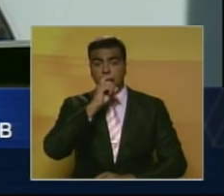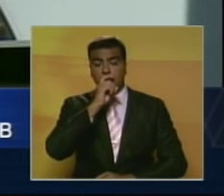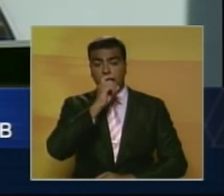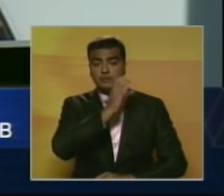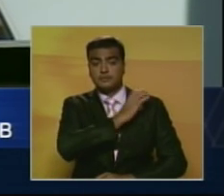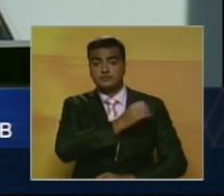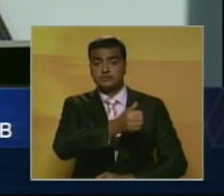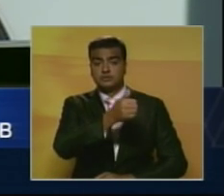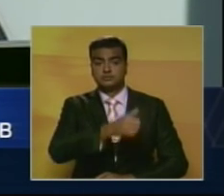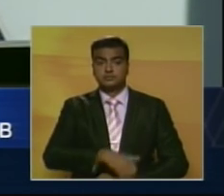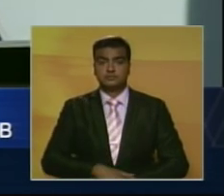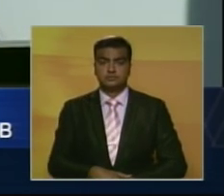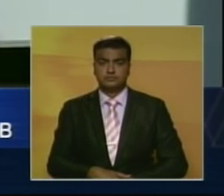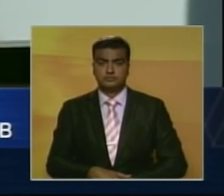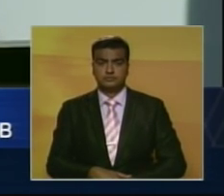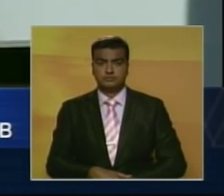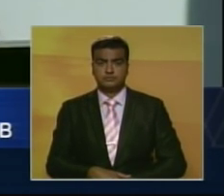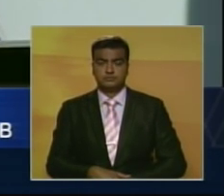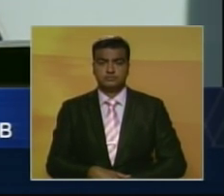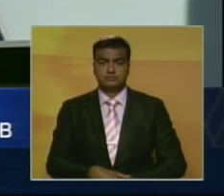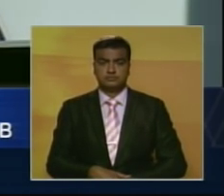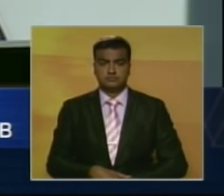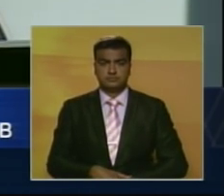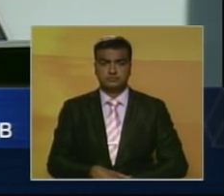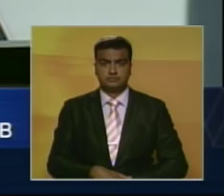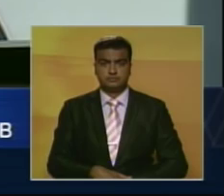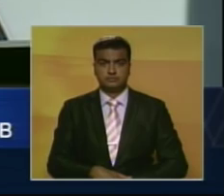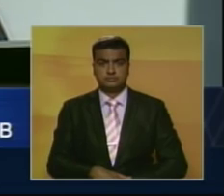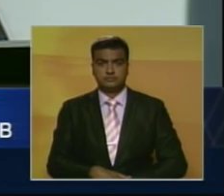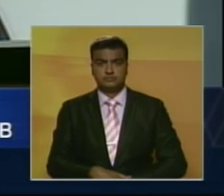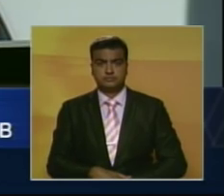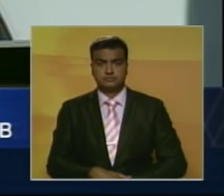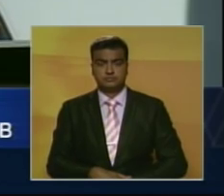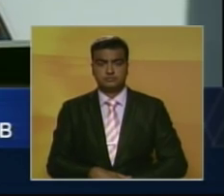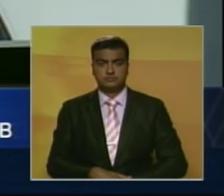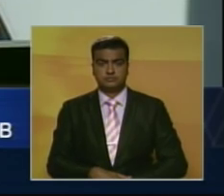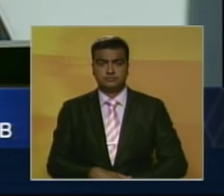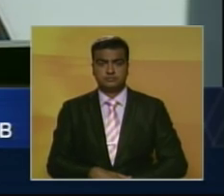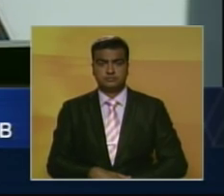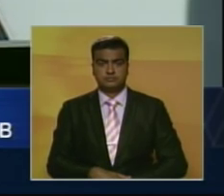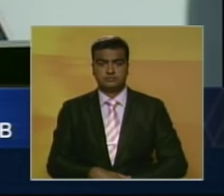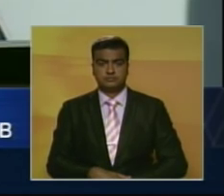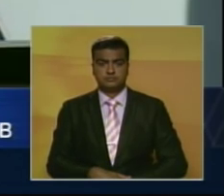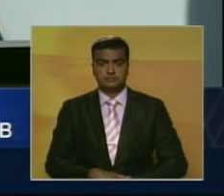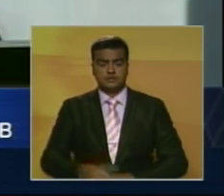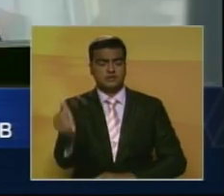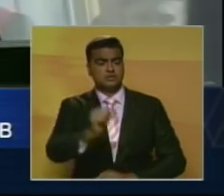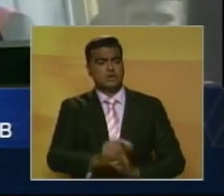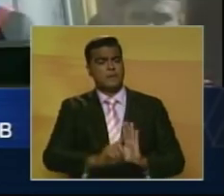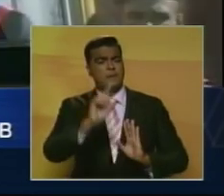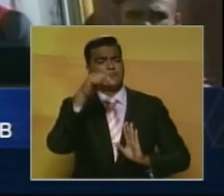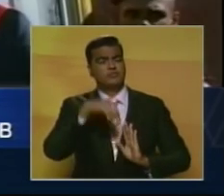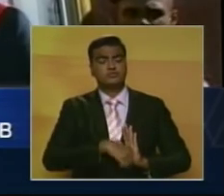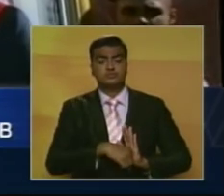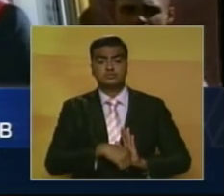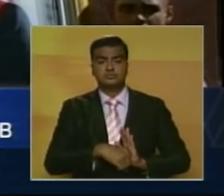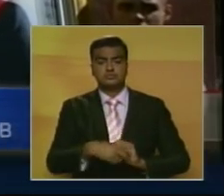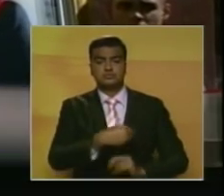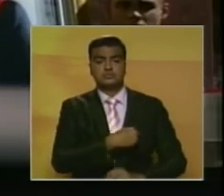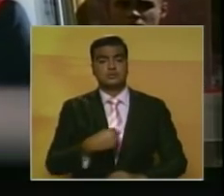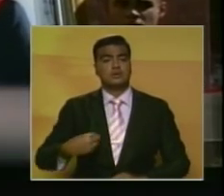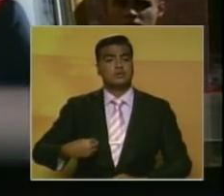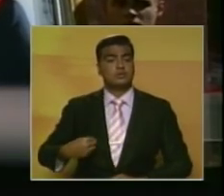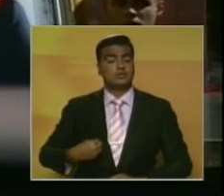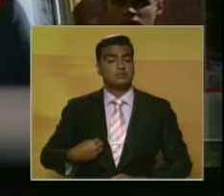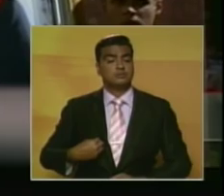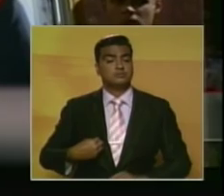jefe de la Fuerza Armada Nacional Bolivariana, Nicolás Maduro Moro, mancillando lo más profundo de nuestro honor